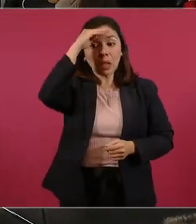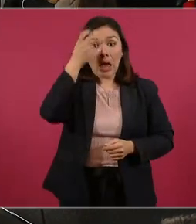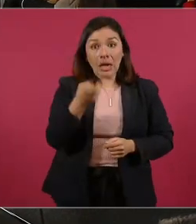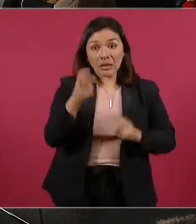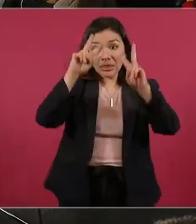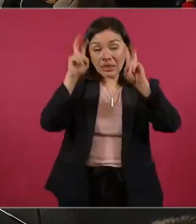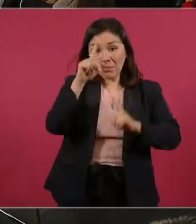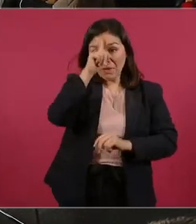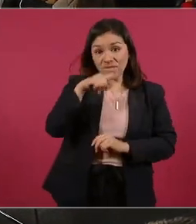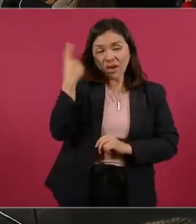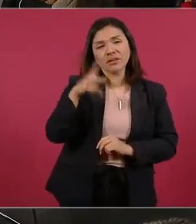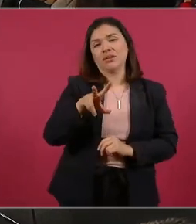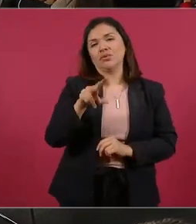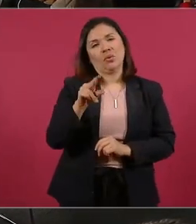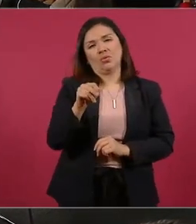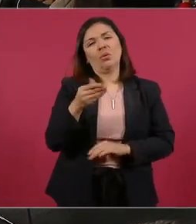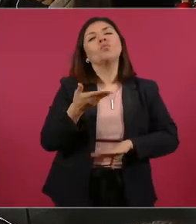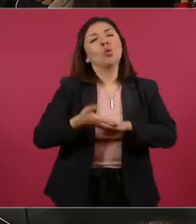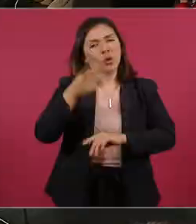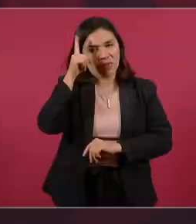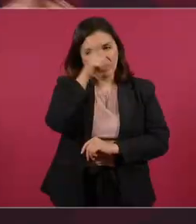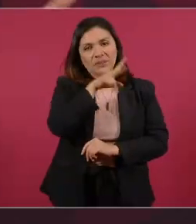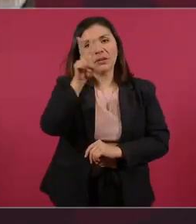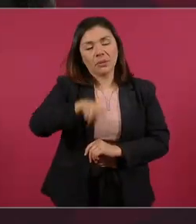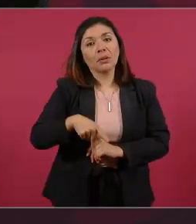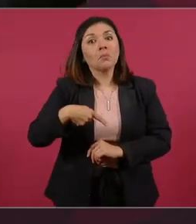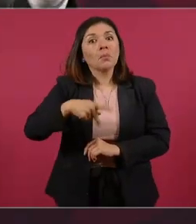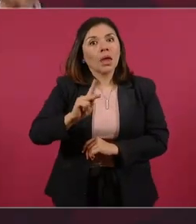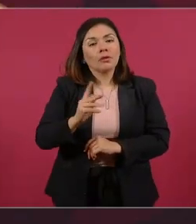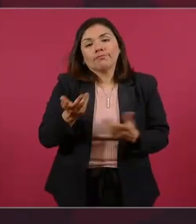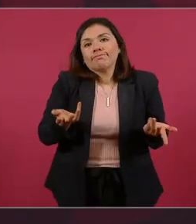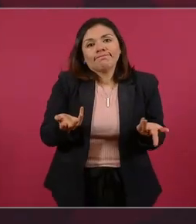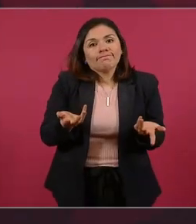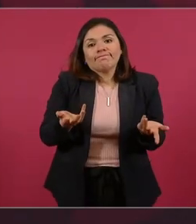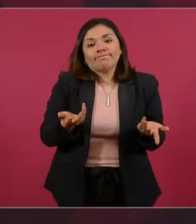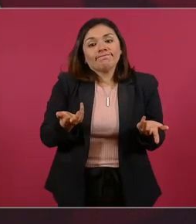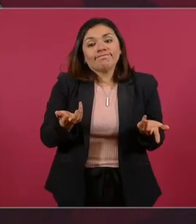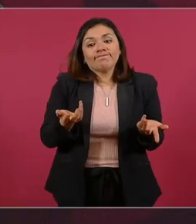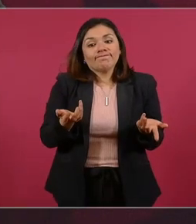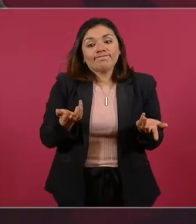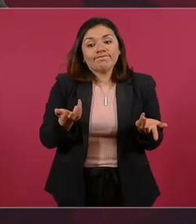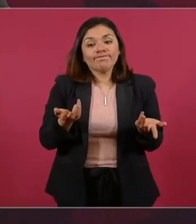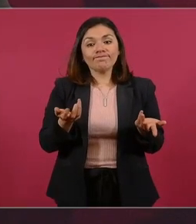fácil, es complejo, pero hay que